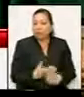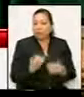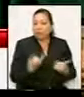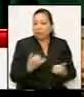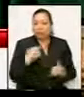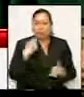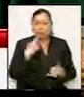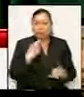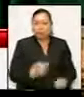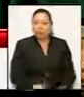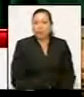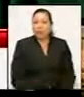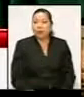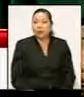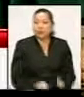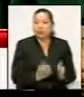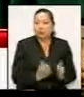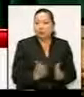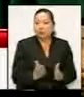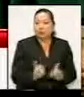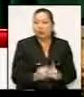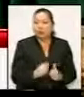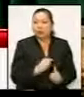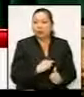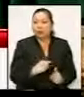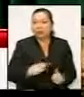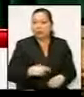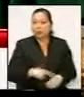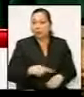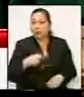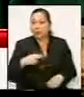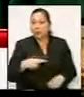en Puno, en coordinación quizás con el gobierno regional.